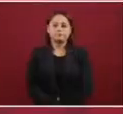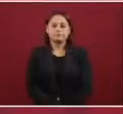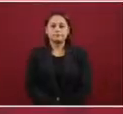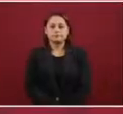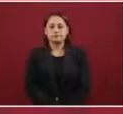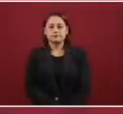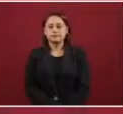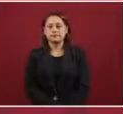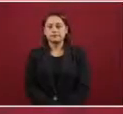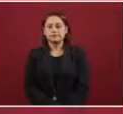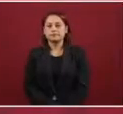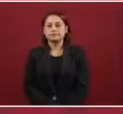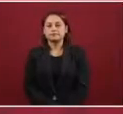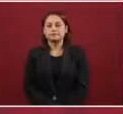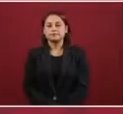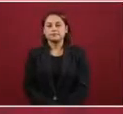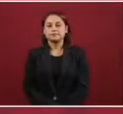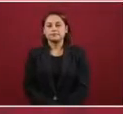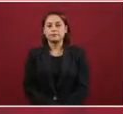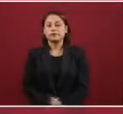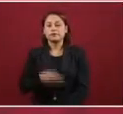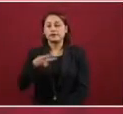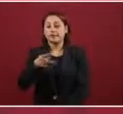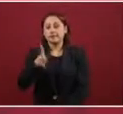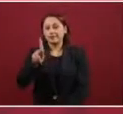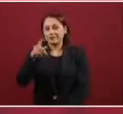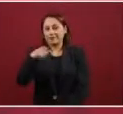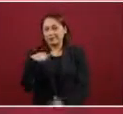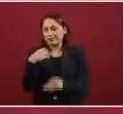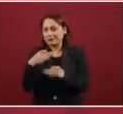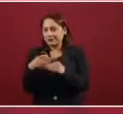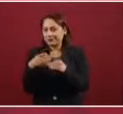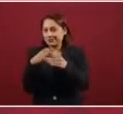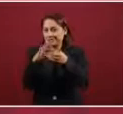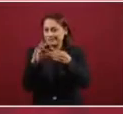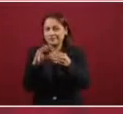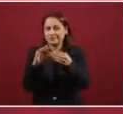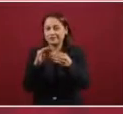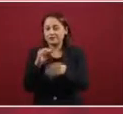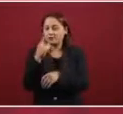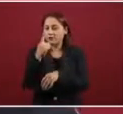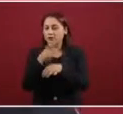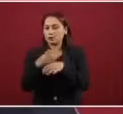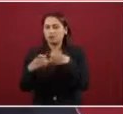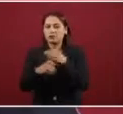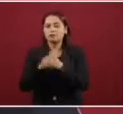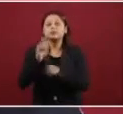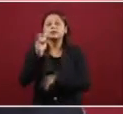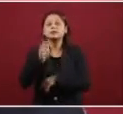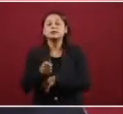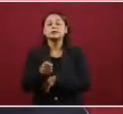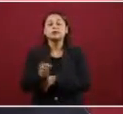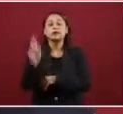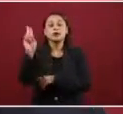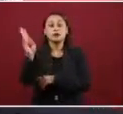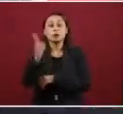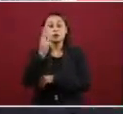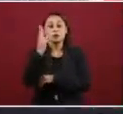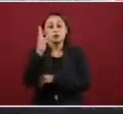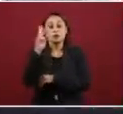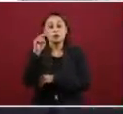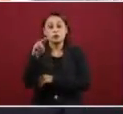Pero voy también a destacar algo. La UNAM es de las mejores